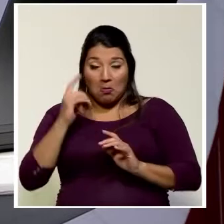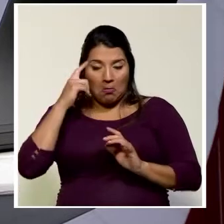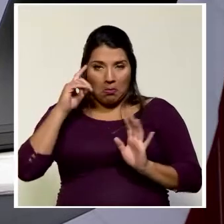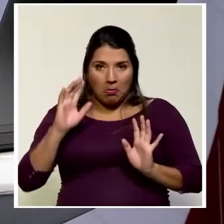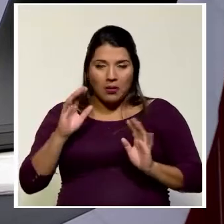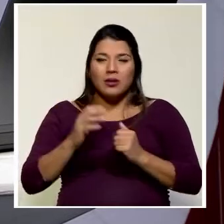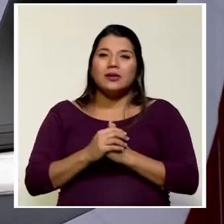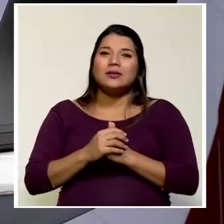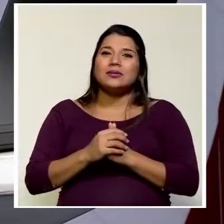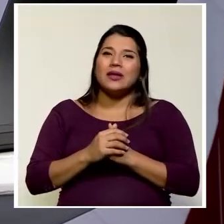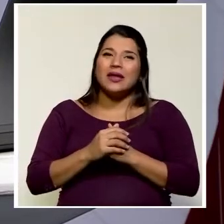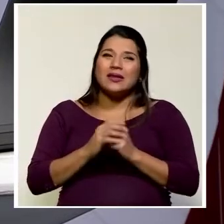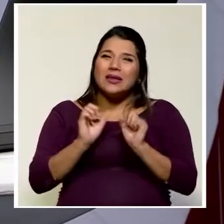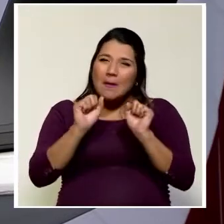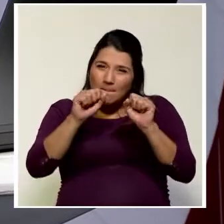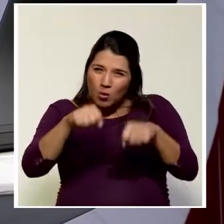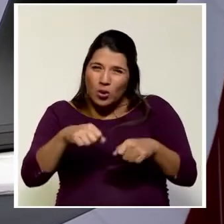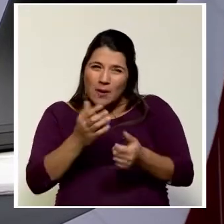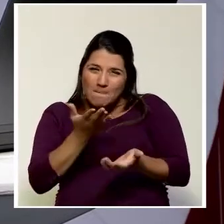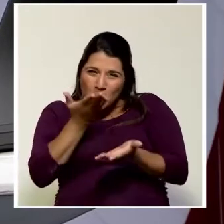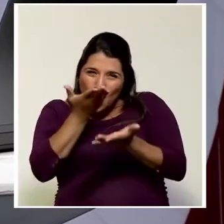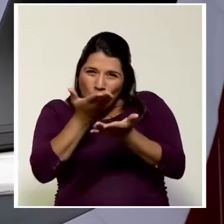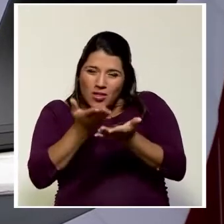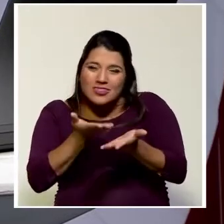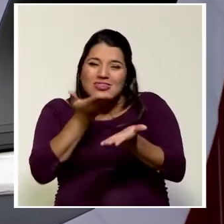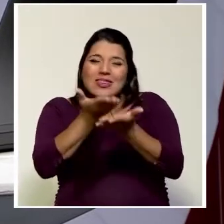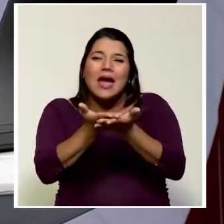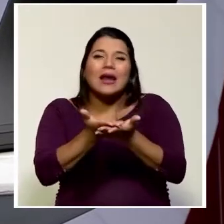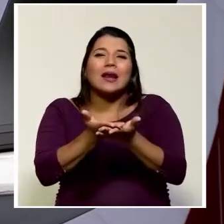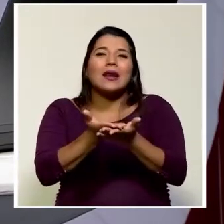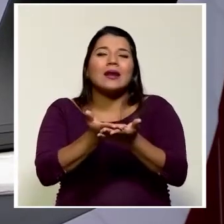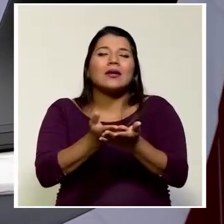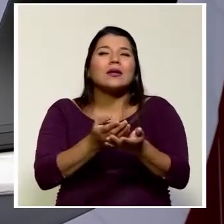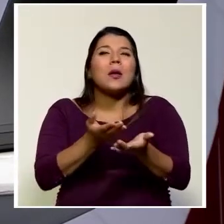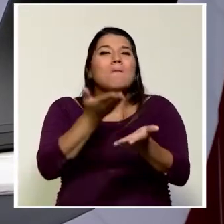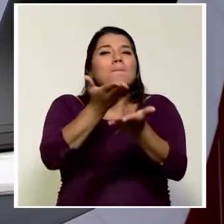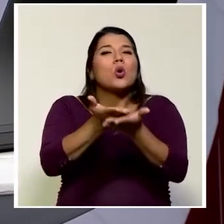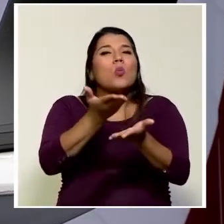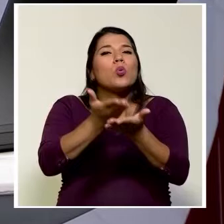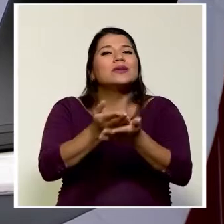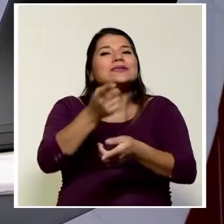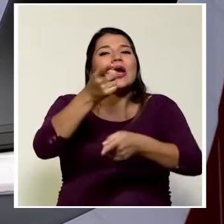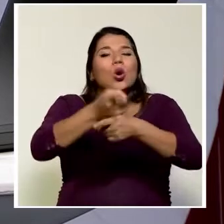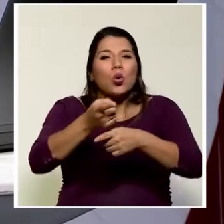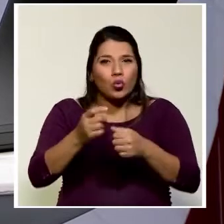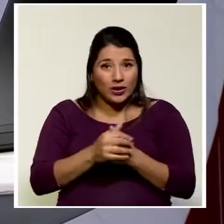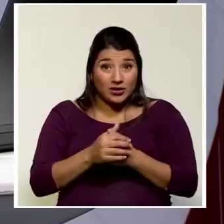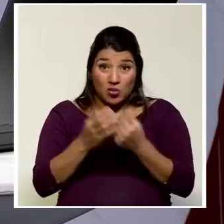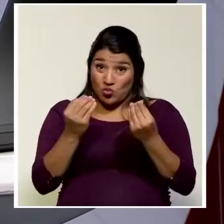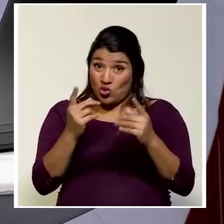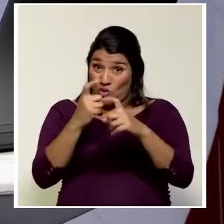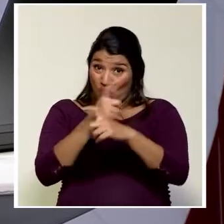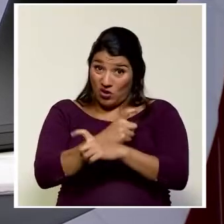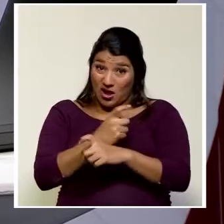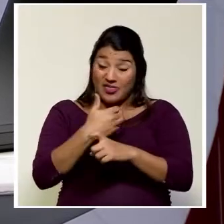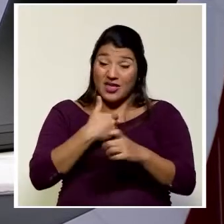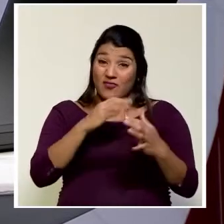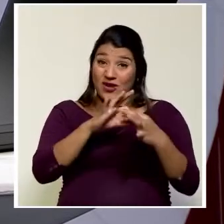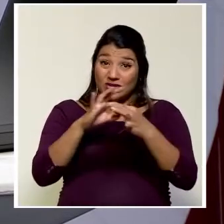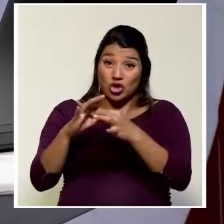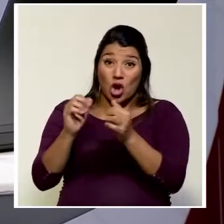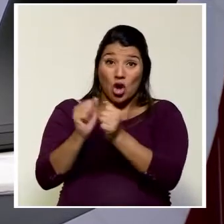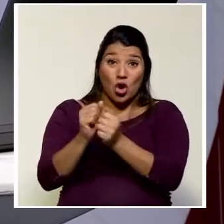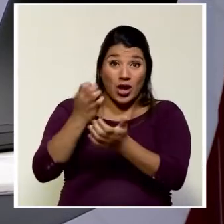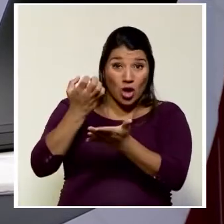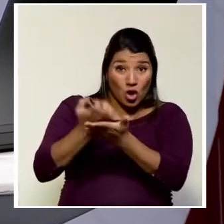de llegarle al fondo de la propuesta educativa, que es muy compleja, que pasa por lo económico, que pasa por temas del manejo